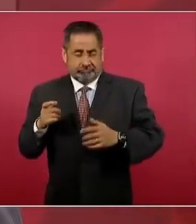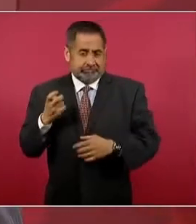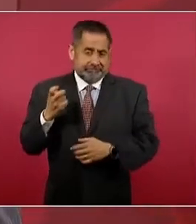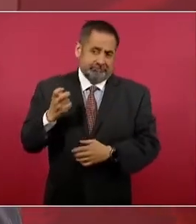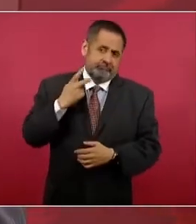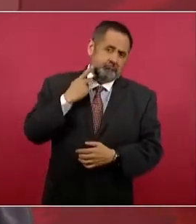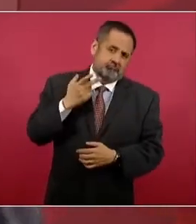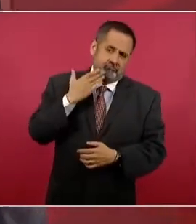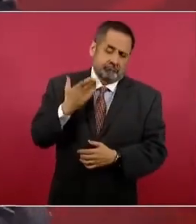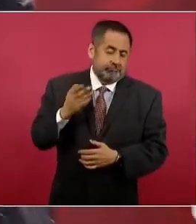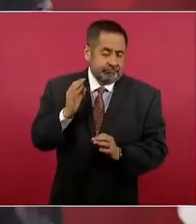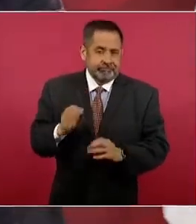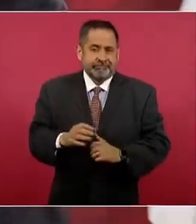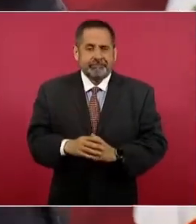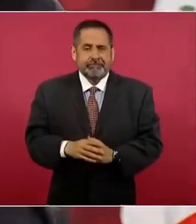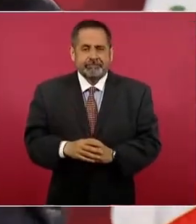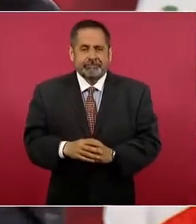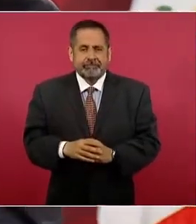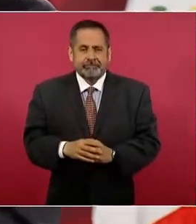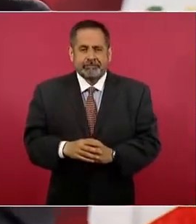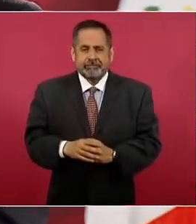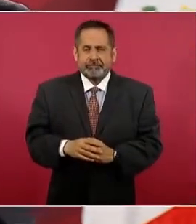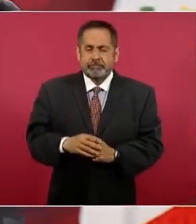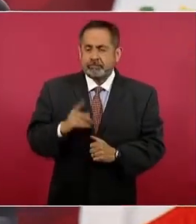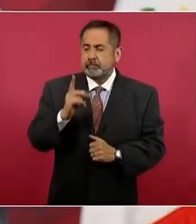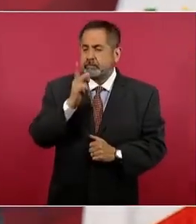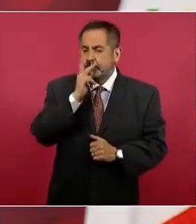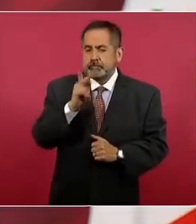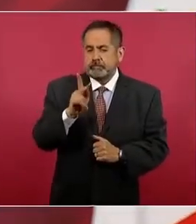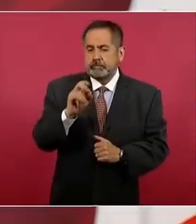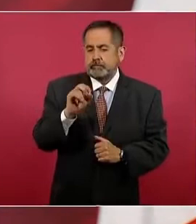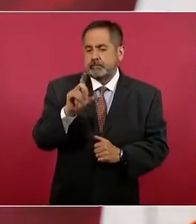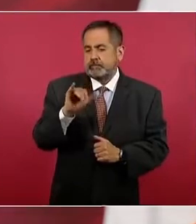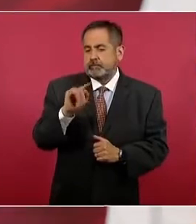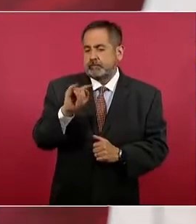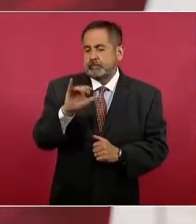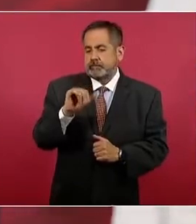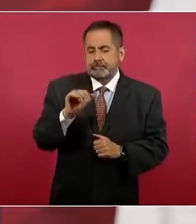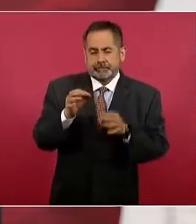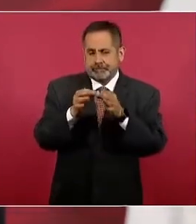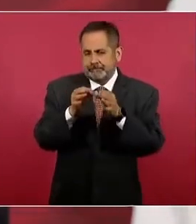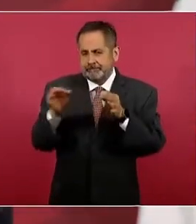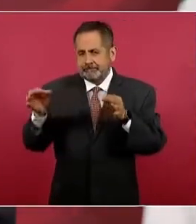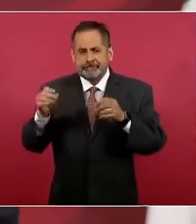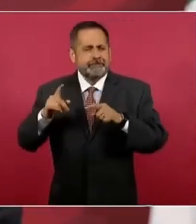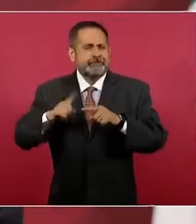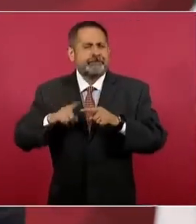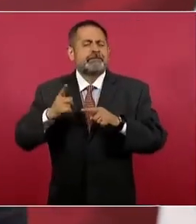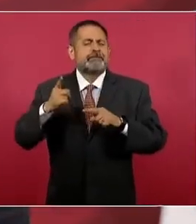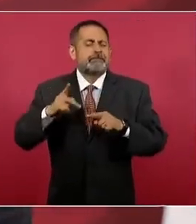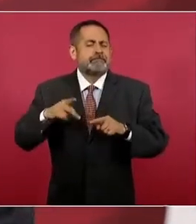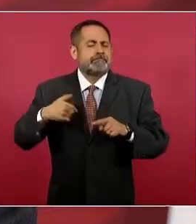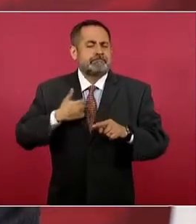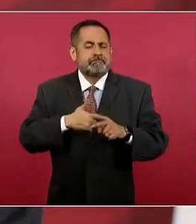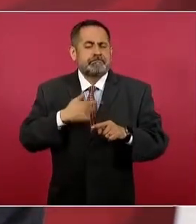La definición de política que más me gusta es la que